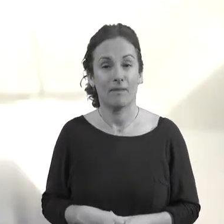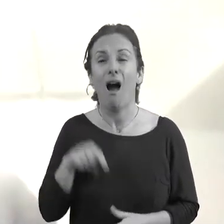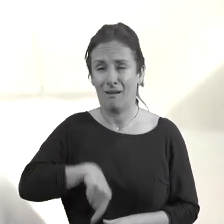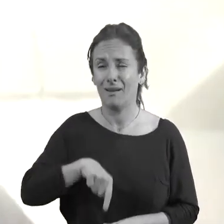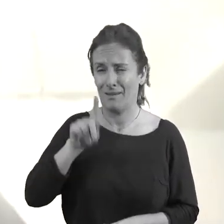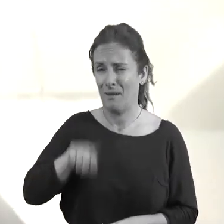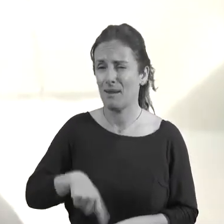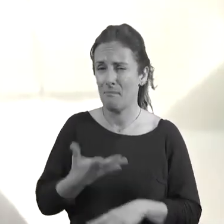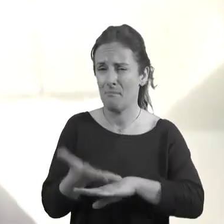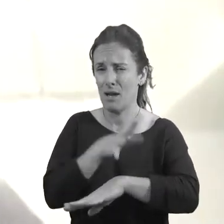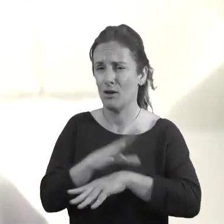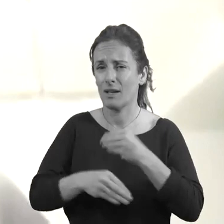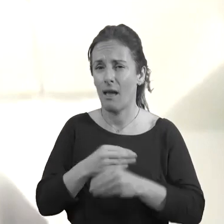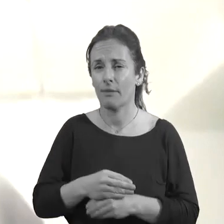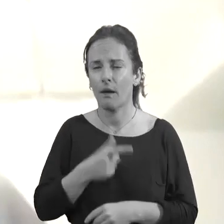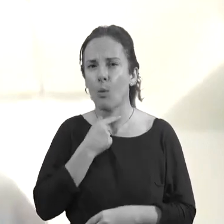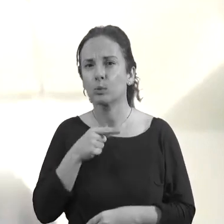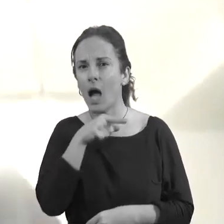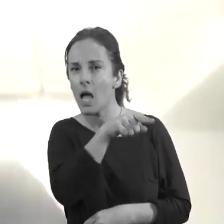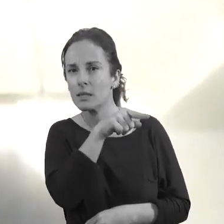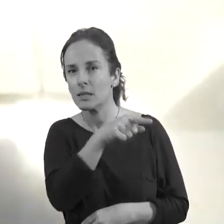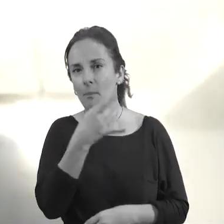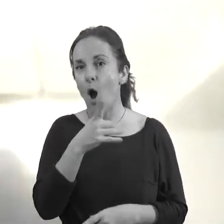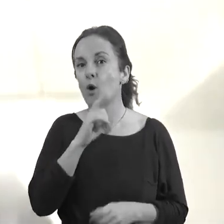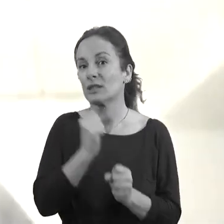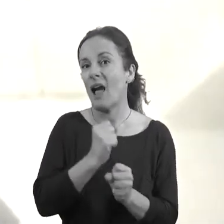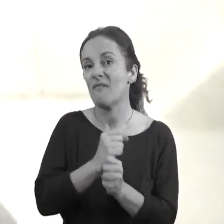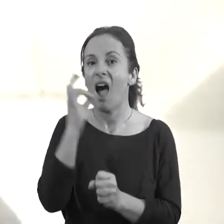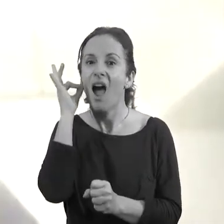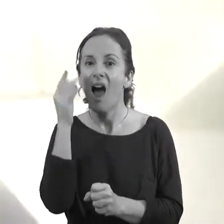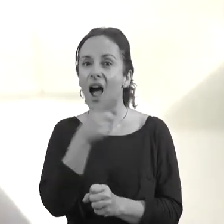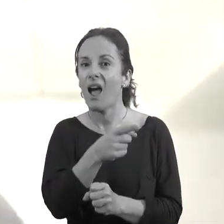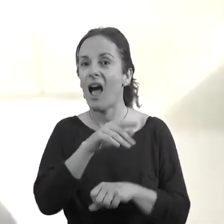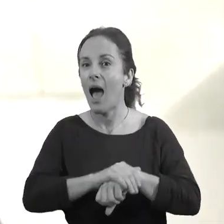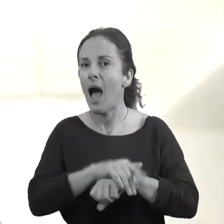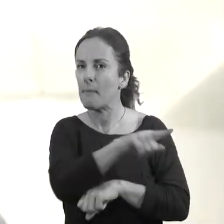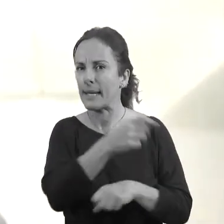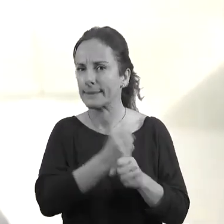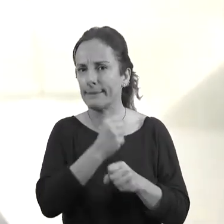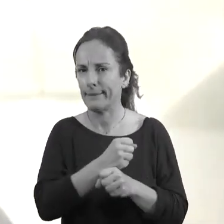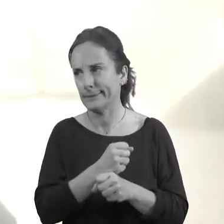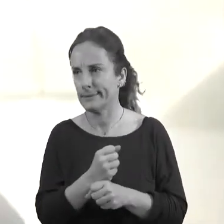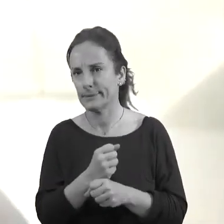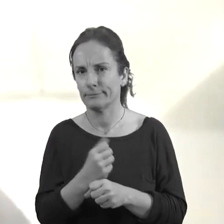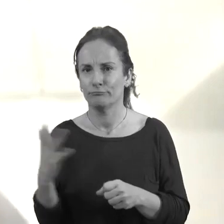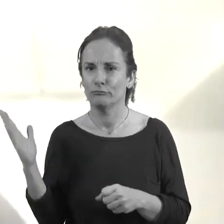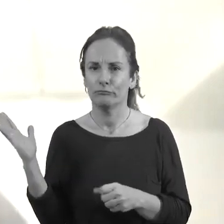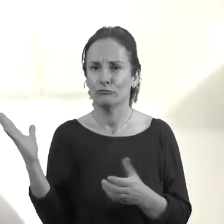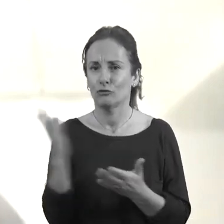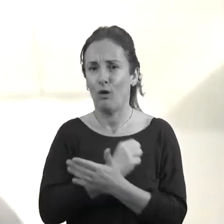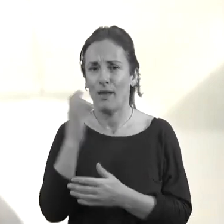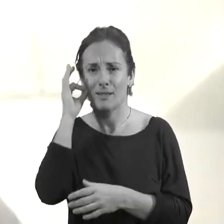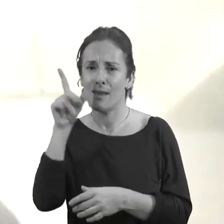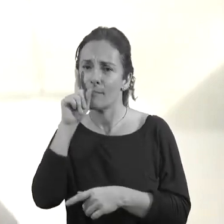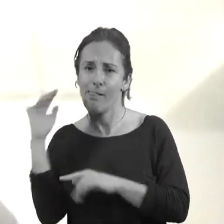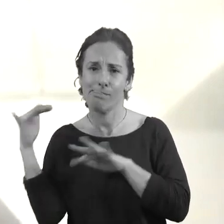¿eh? Esto de nos gusta este sitio, trabaja alguna colega o está pinchando, pues todas vamos para allá, ¿no? Pero